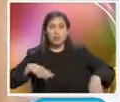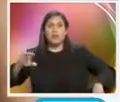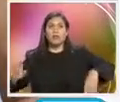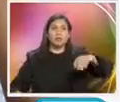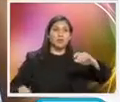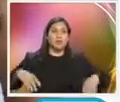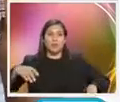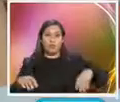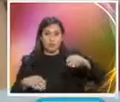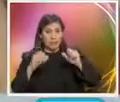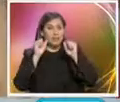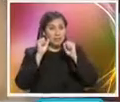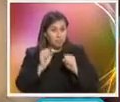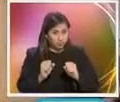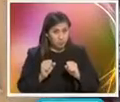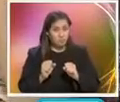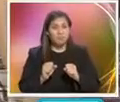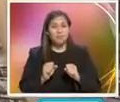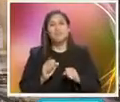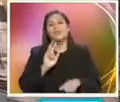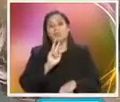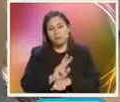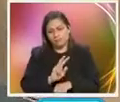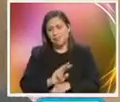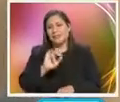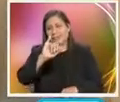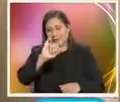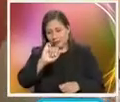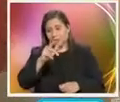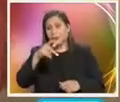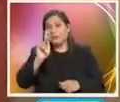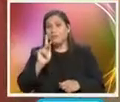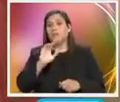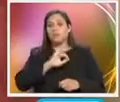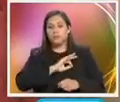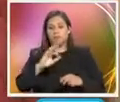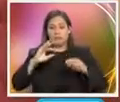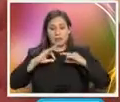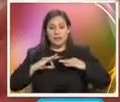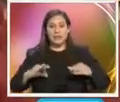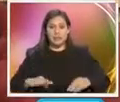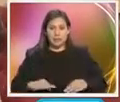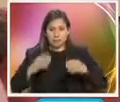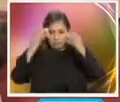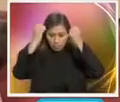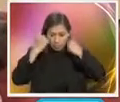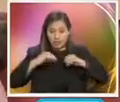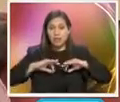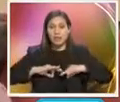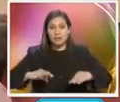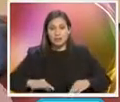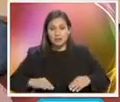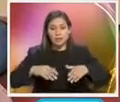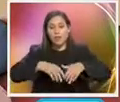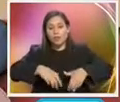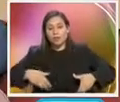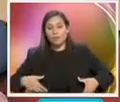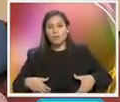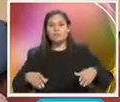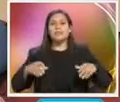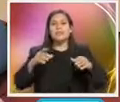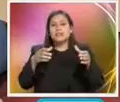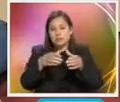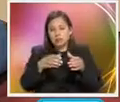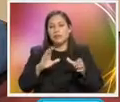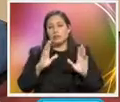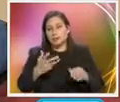seguro utilizarlos? Siempre y cuando estén supervisados, sí. Al igual puedes ponerles chalecos, ya venden chalecos salvavidas para niños, o sea, tamaño